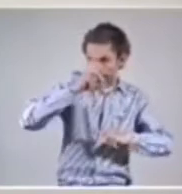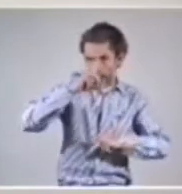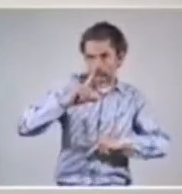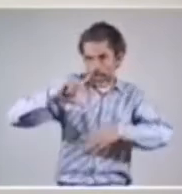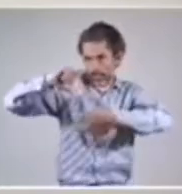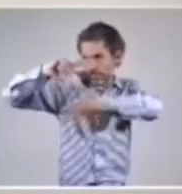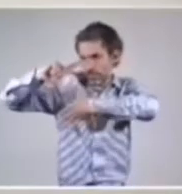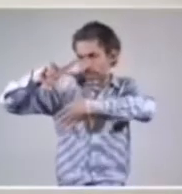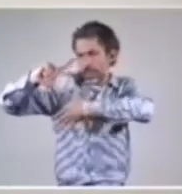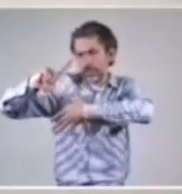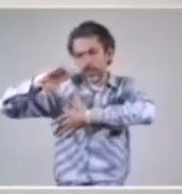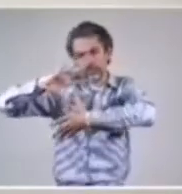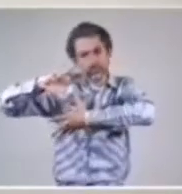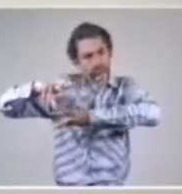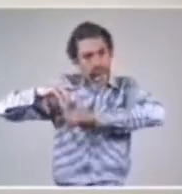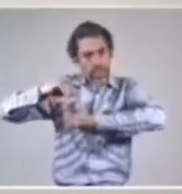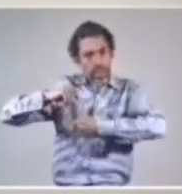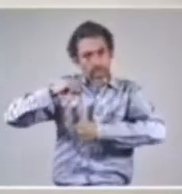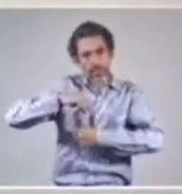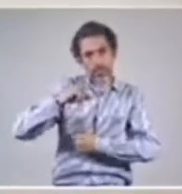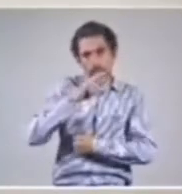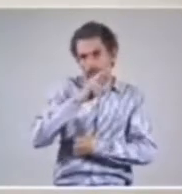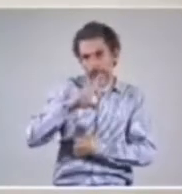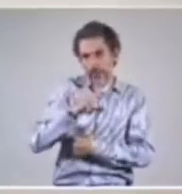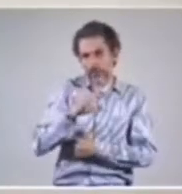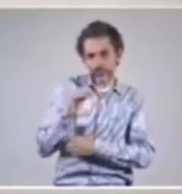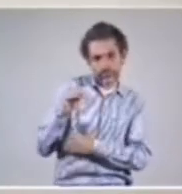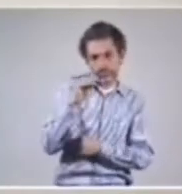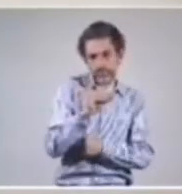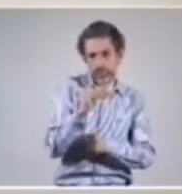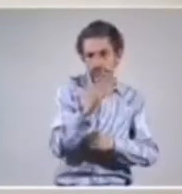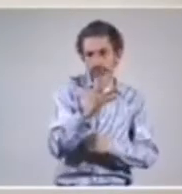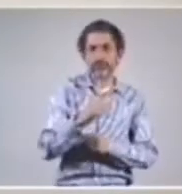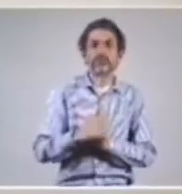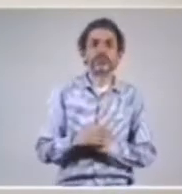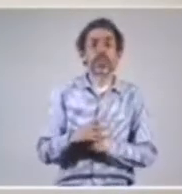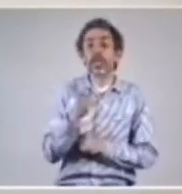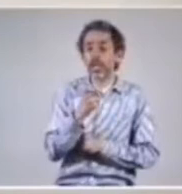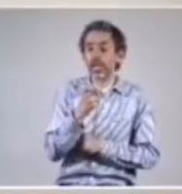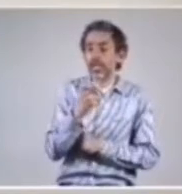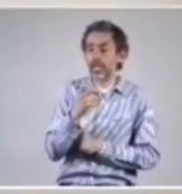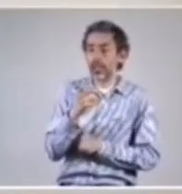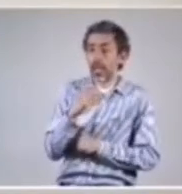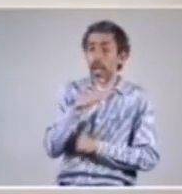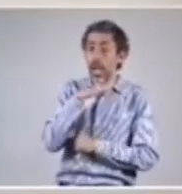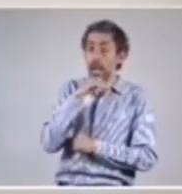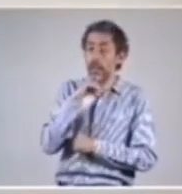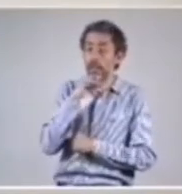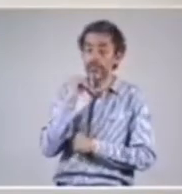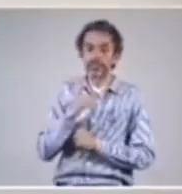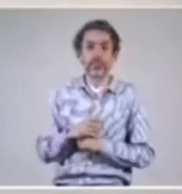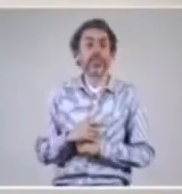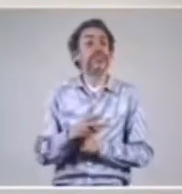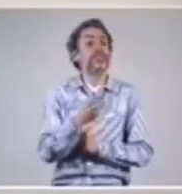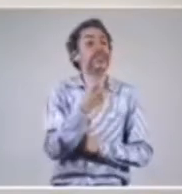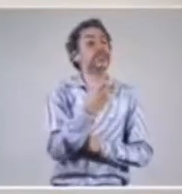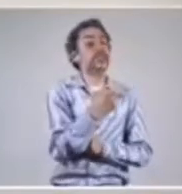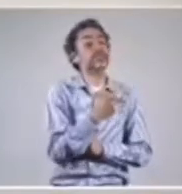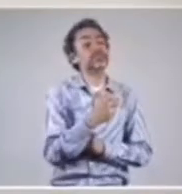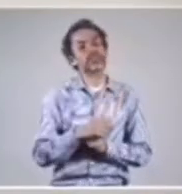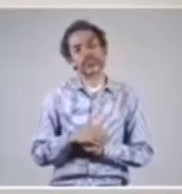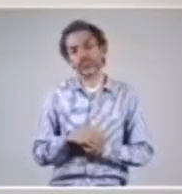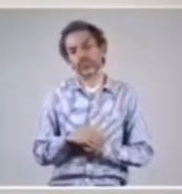Latina, que se va a instalar. Es de fabricación alemana, fue un proceso de